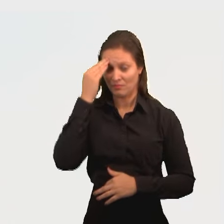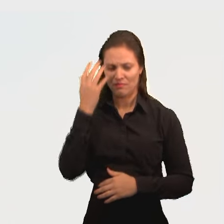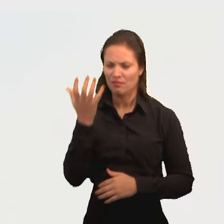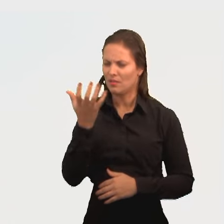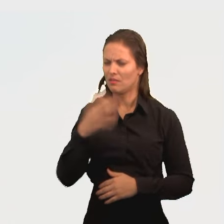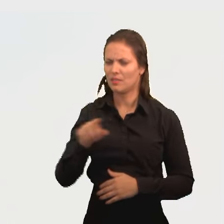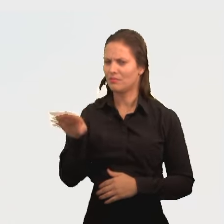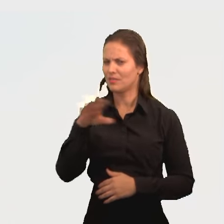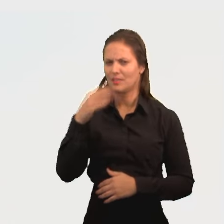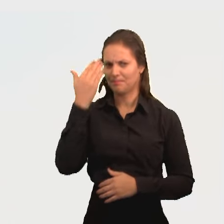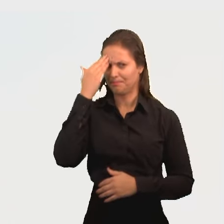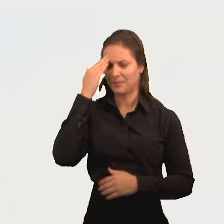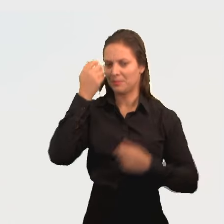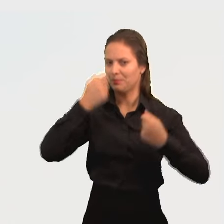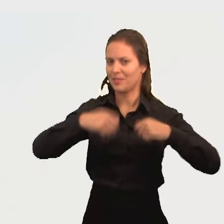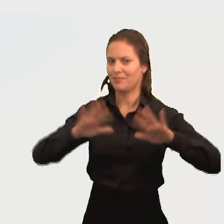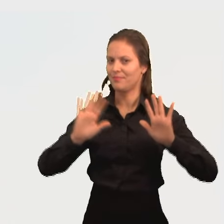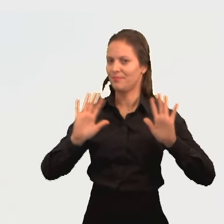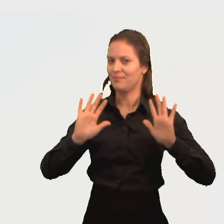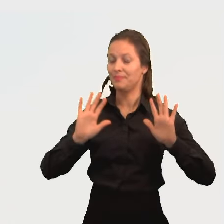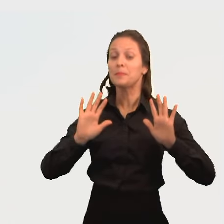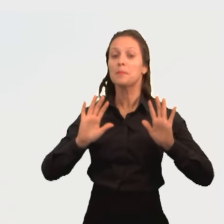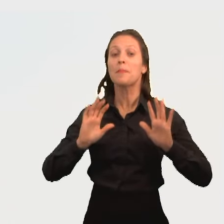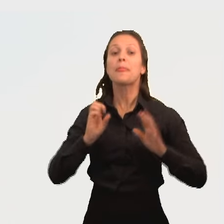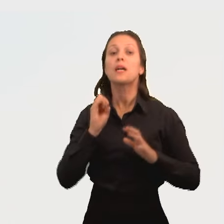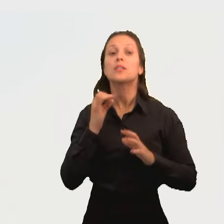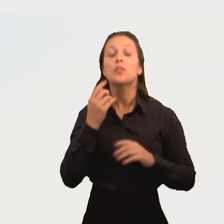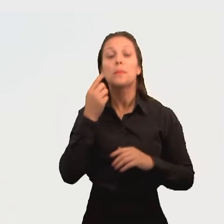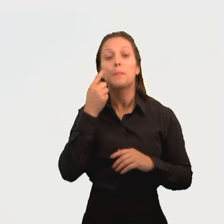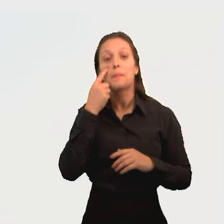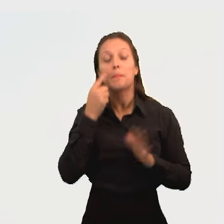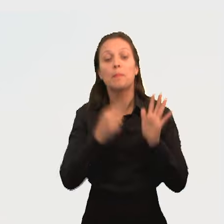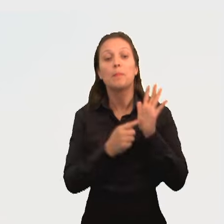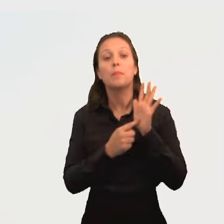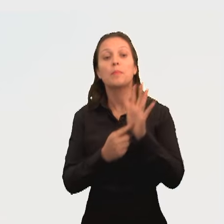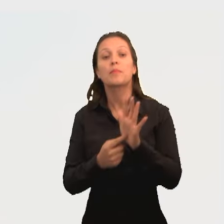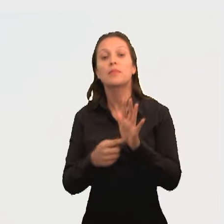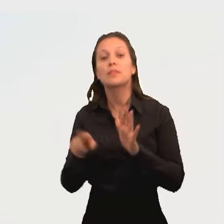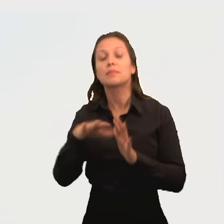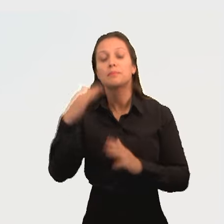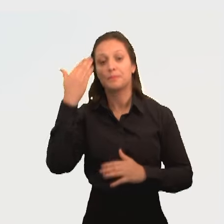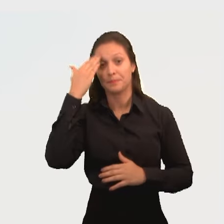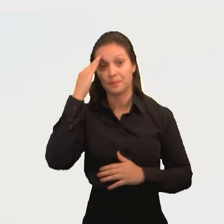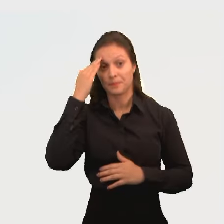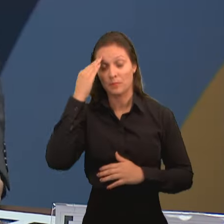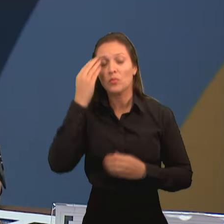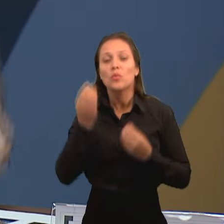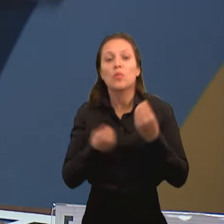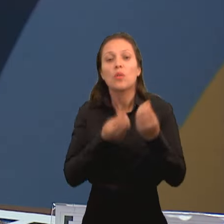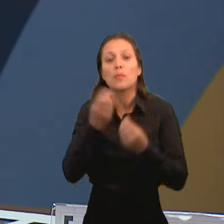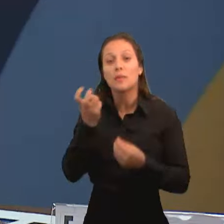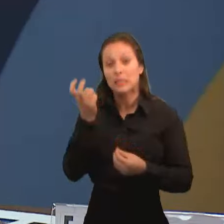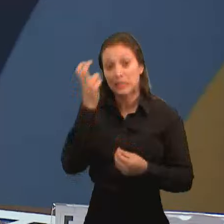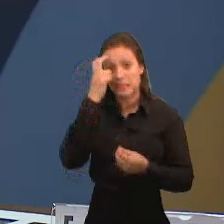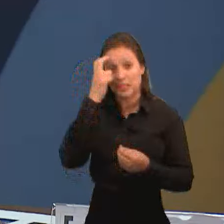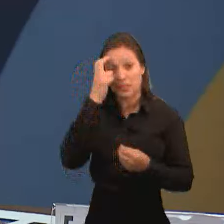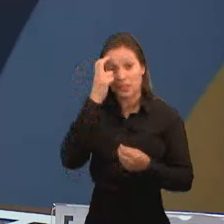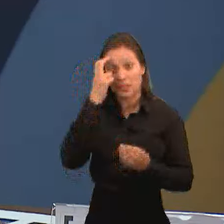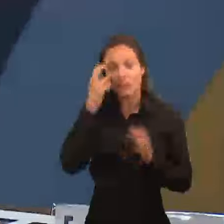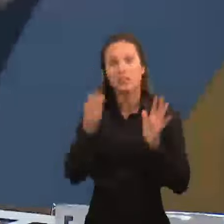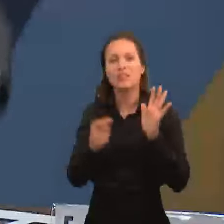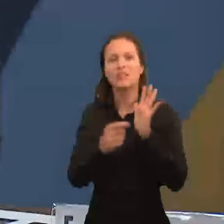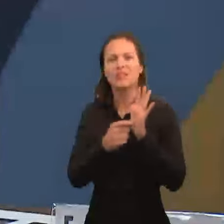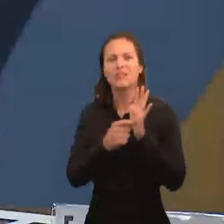dígitos. Yo no espero que nadie entienda cómo es, pero quiero desmitificarlo. Cuando hablamos de desregular la